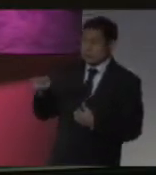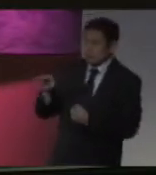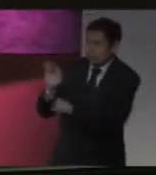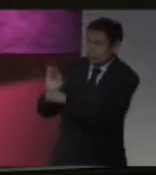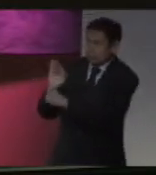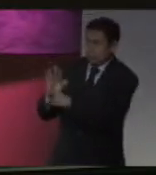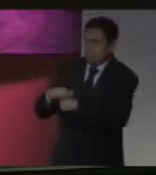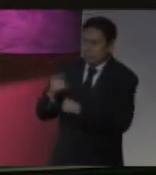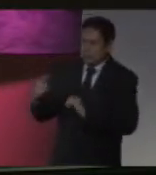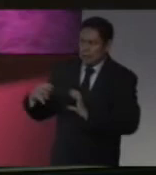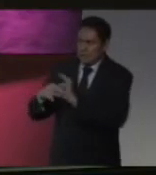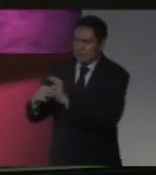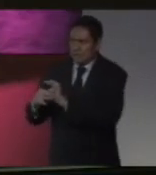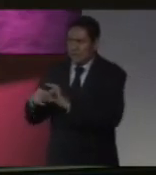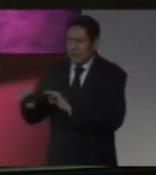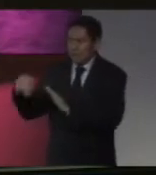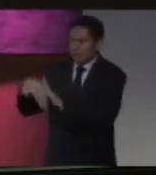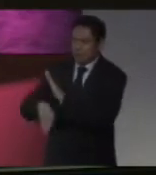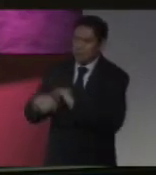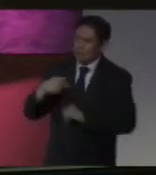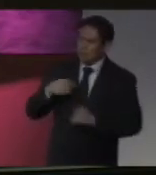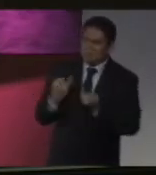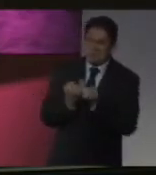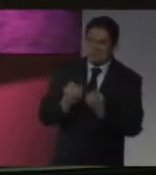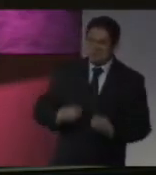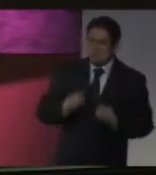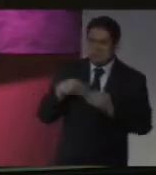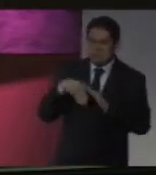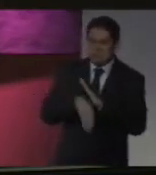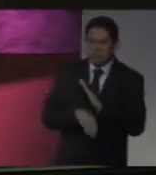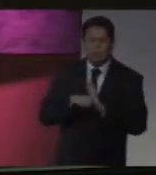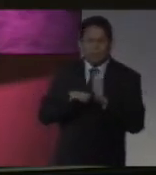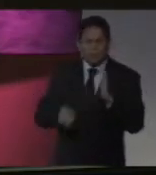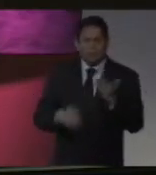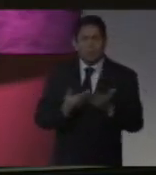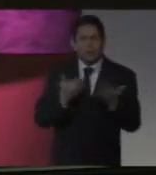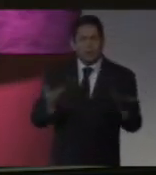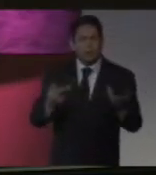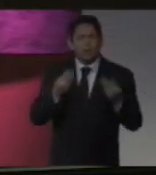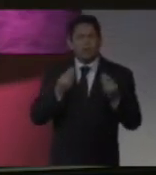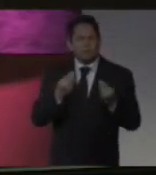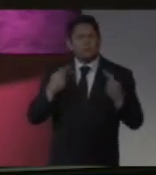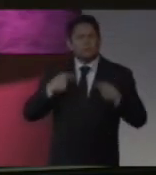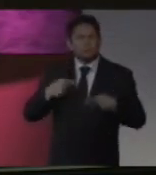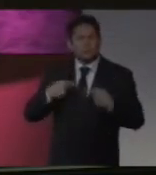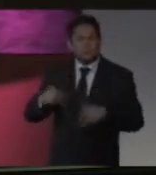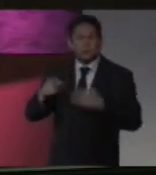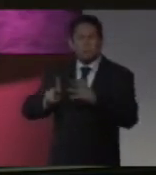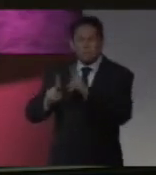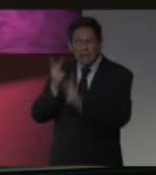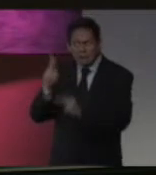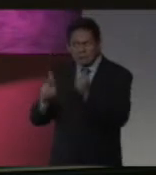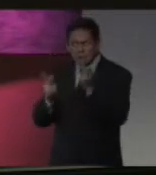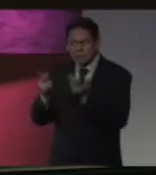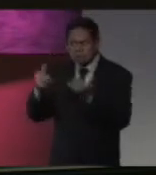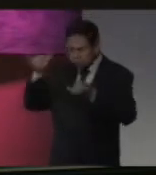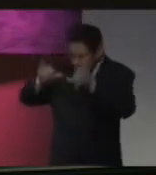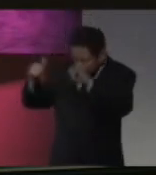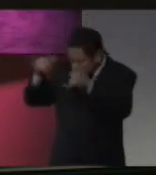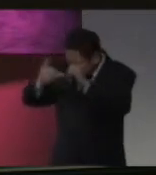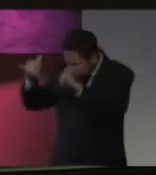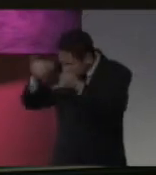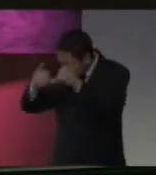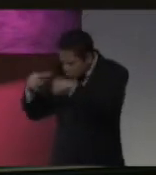cuando hoy, por ejemplo, la ingeniería genética está transformando los cultivos sin que en las ciudades podamos saber qué estamos